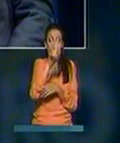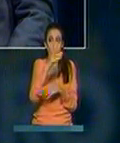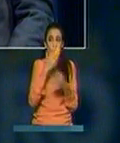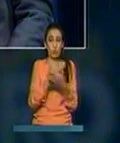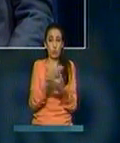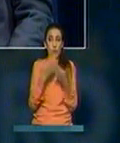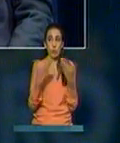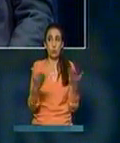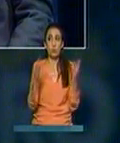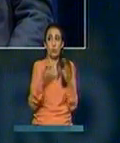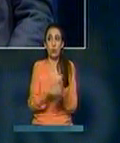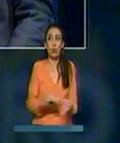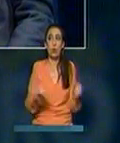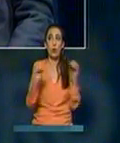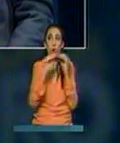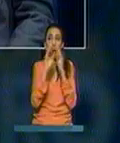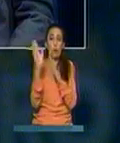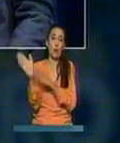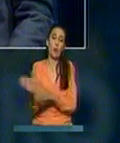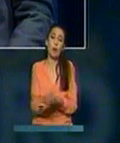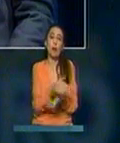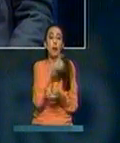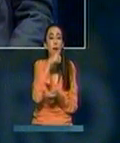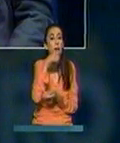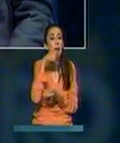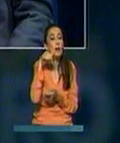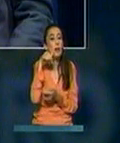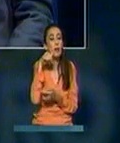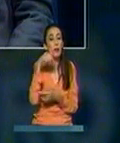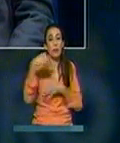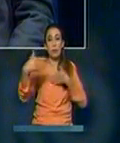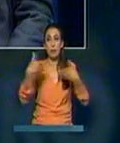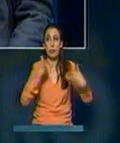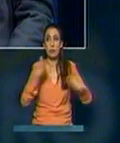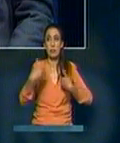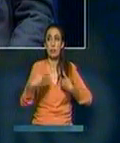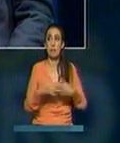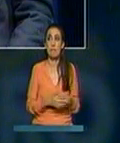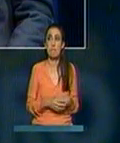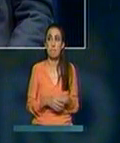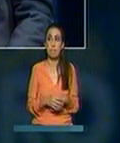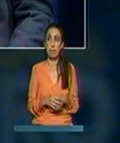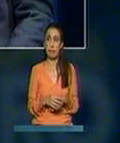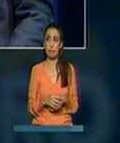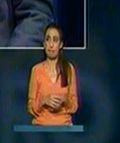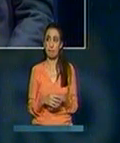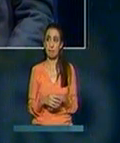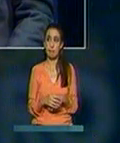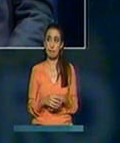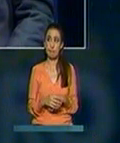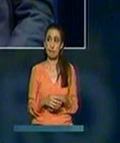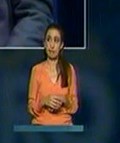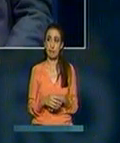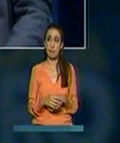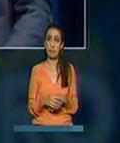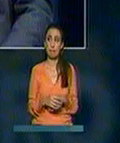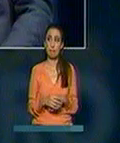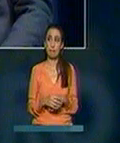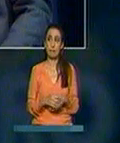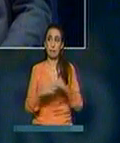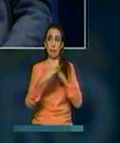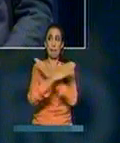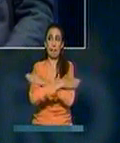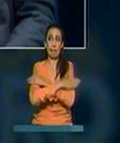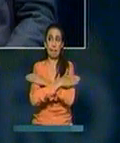el desarrollo efectivo de la cervecería artesanal en el Ecuador. Sí, primeramente un saludo